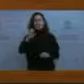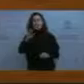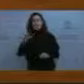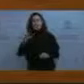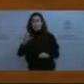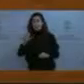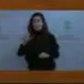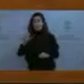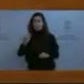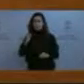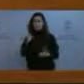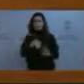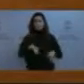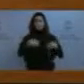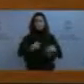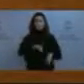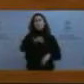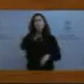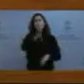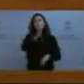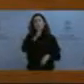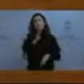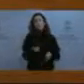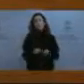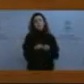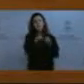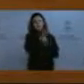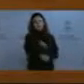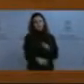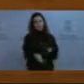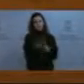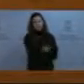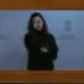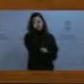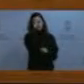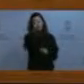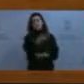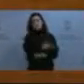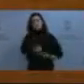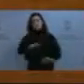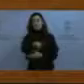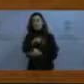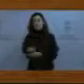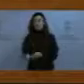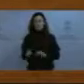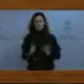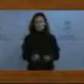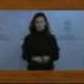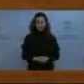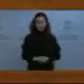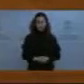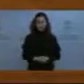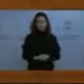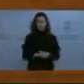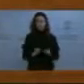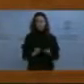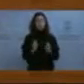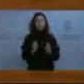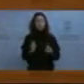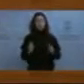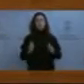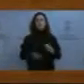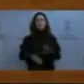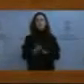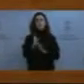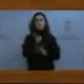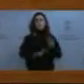serias dificultades económicas, que usted sé que no ignora, con un déficit de 3 millones de euros. Y ve problemas para su supervivencia. Bueno, a